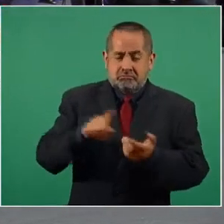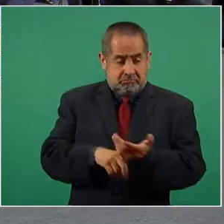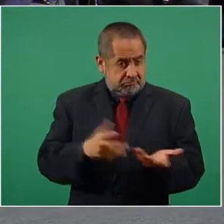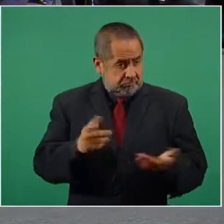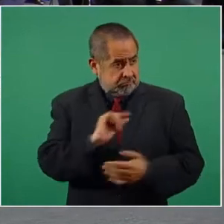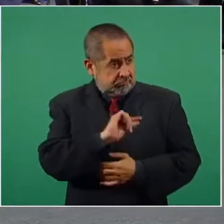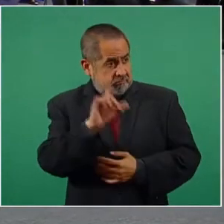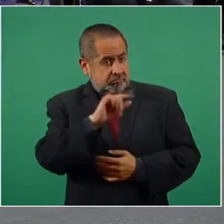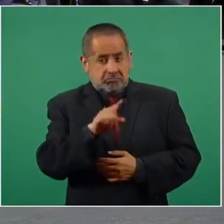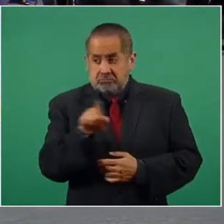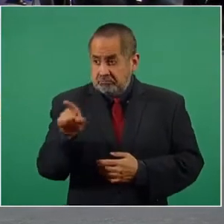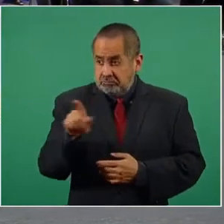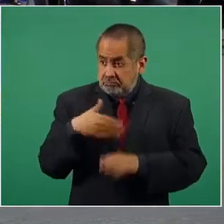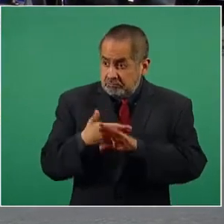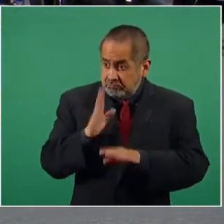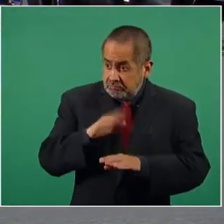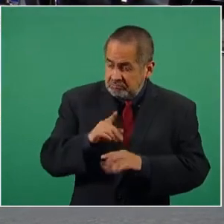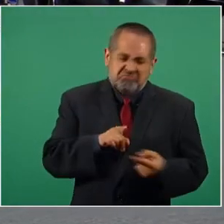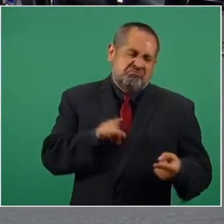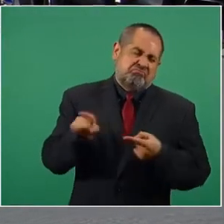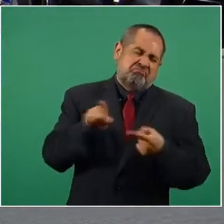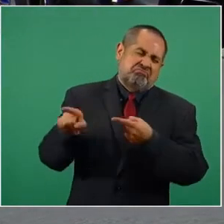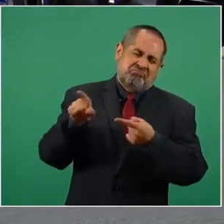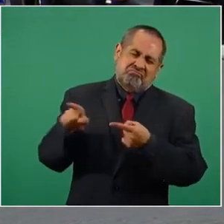Profesionales del linchamiento.